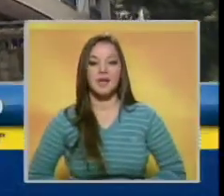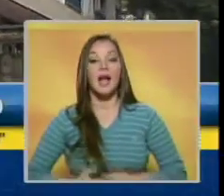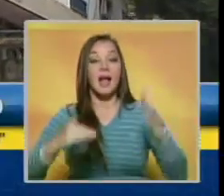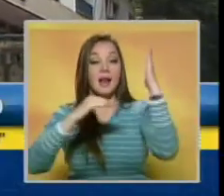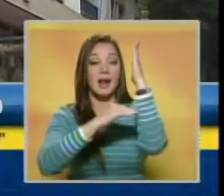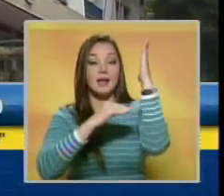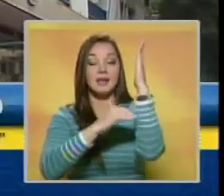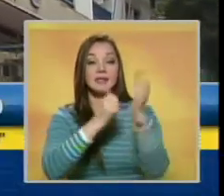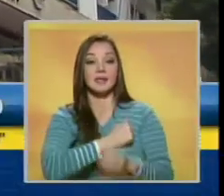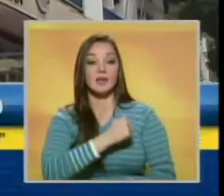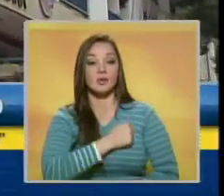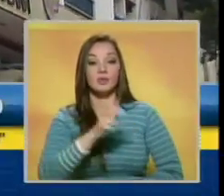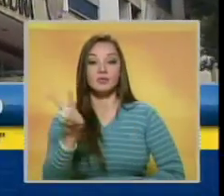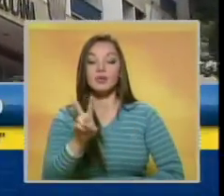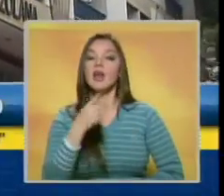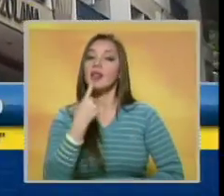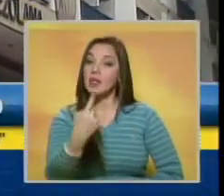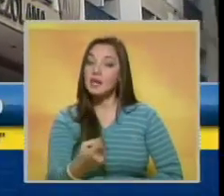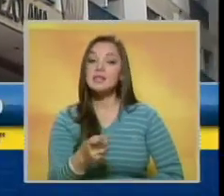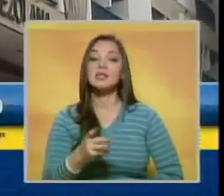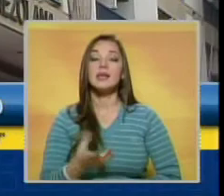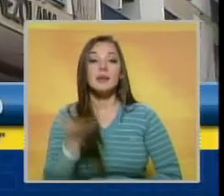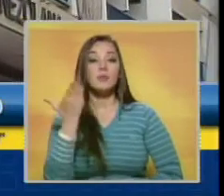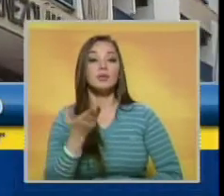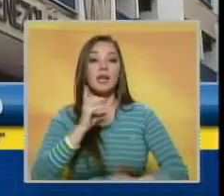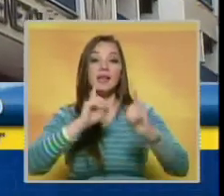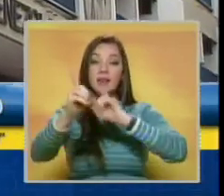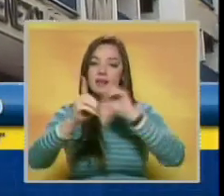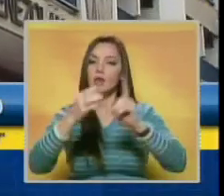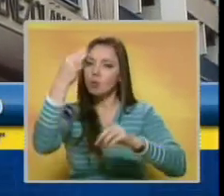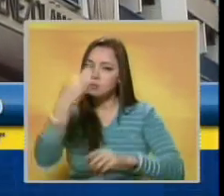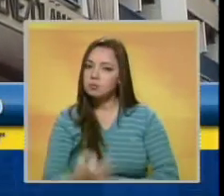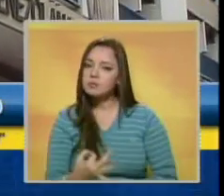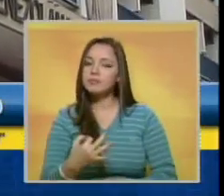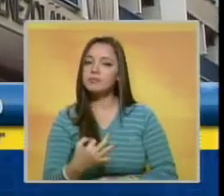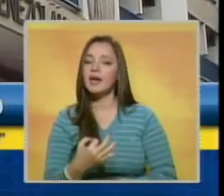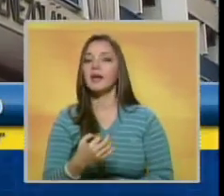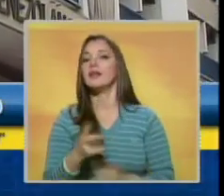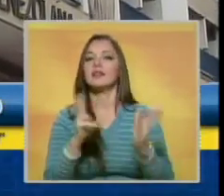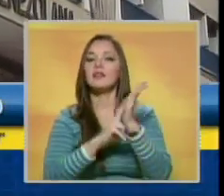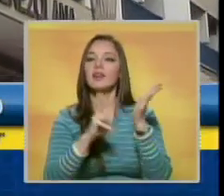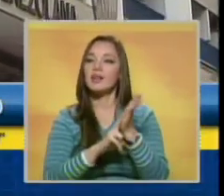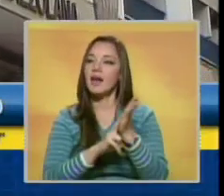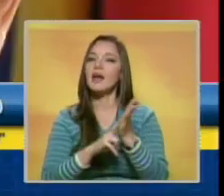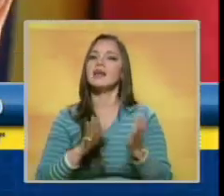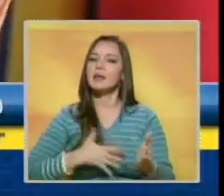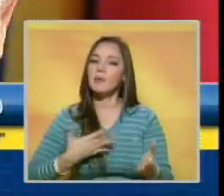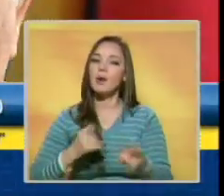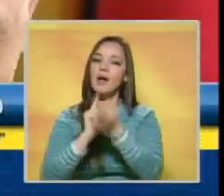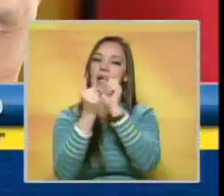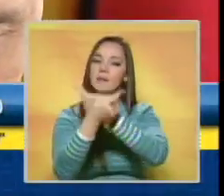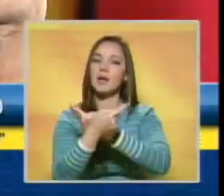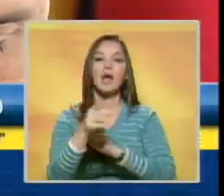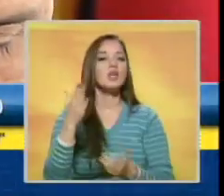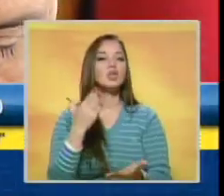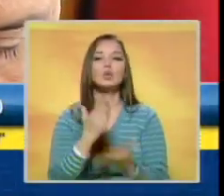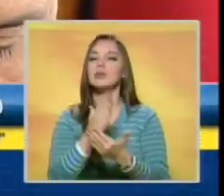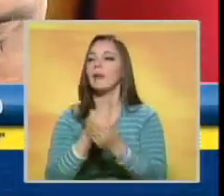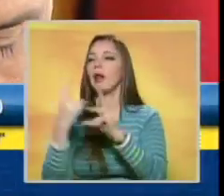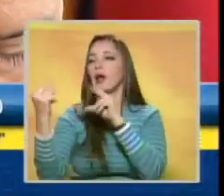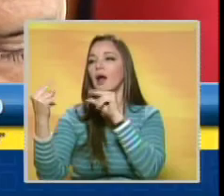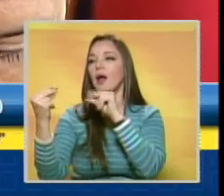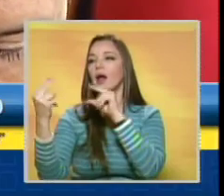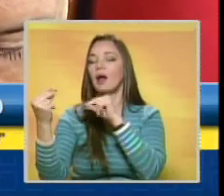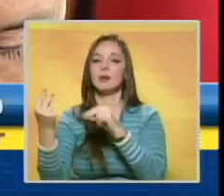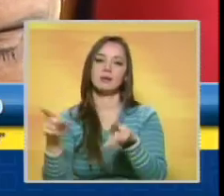Iglesia Católica Venezolana insiste en que ese diálogo debe ser sincero y eficaz, que genere cambios, y no un conversatorio como considera ocurrió en